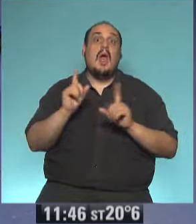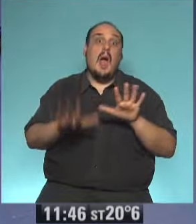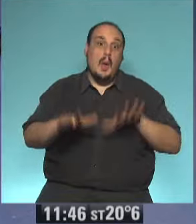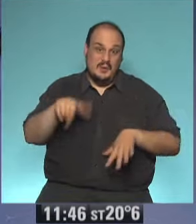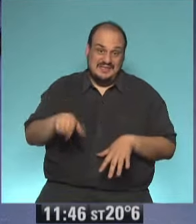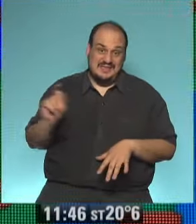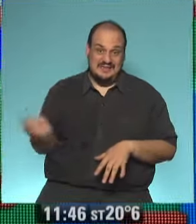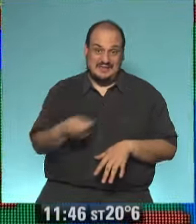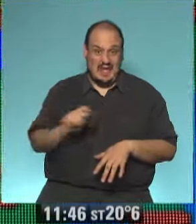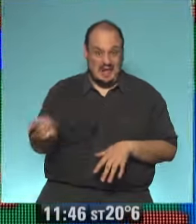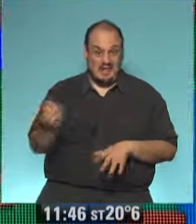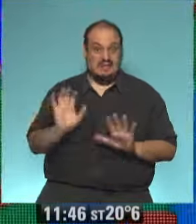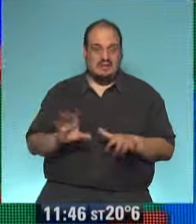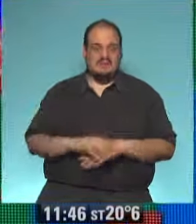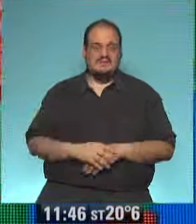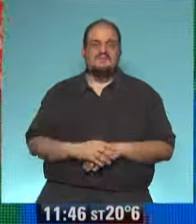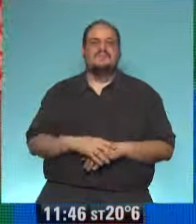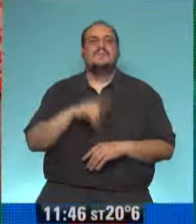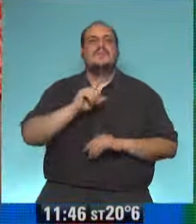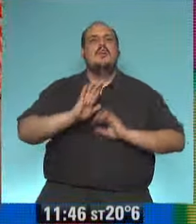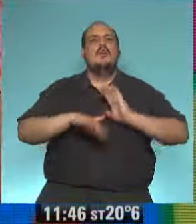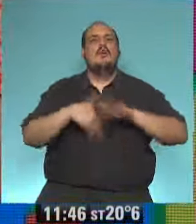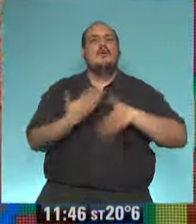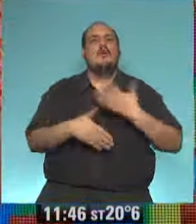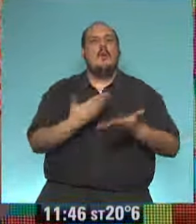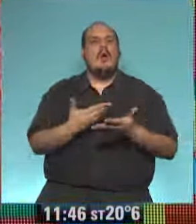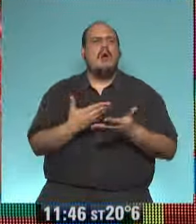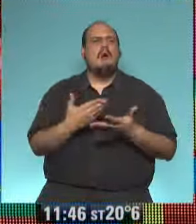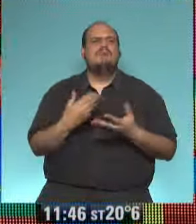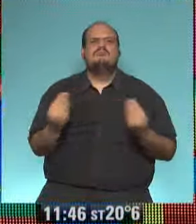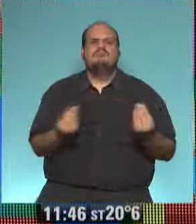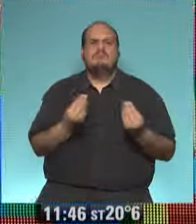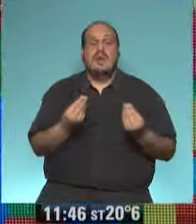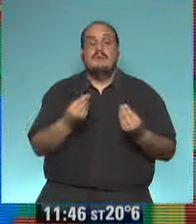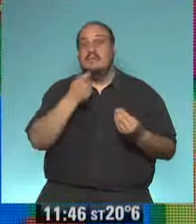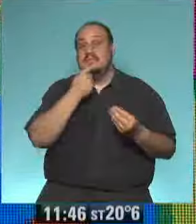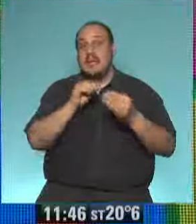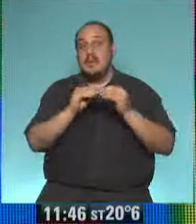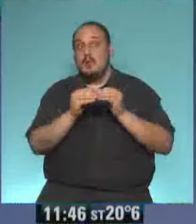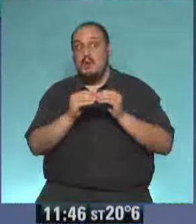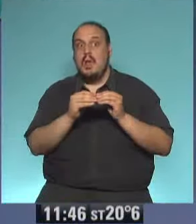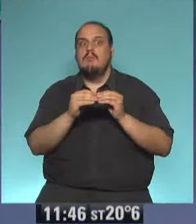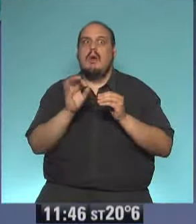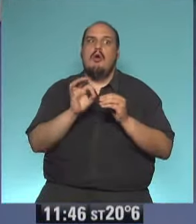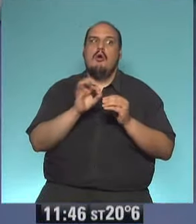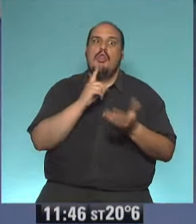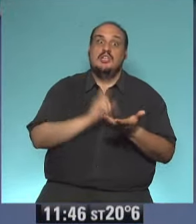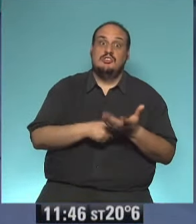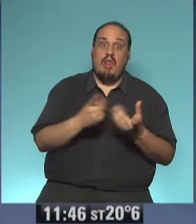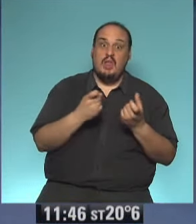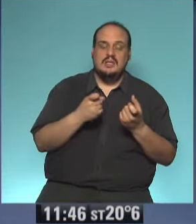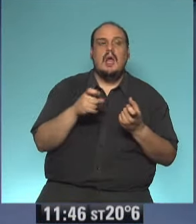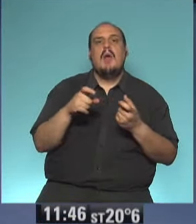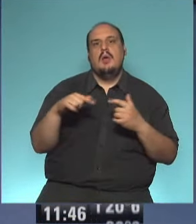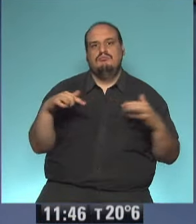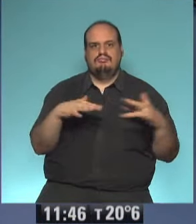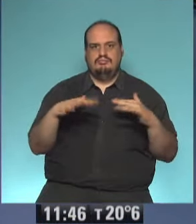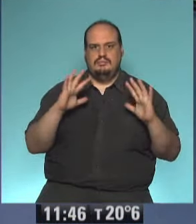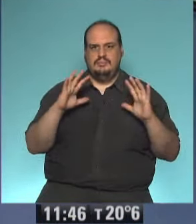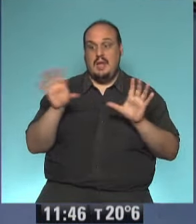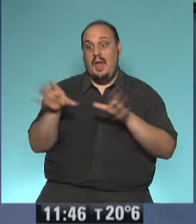Bueno, estos juegos servían para dirimir conflictos, o sea, para resolverlos y para tomar decisiones, ya que se creía que la suerte del